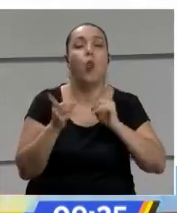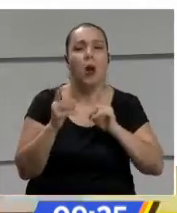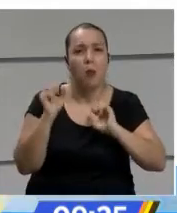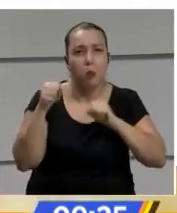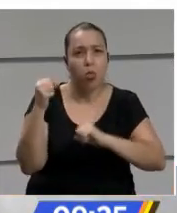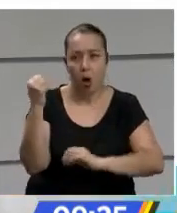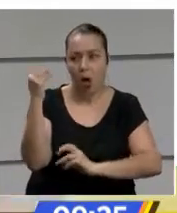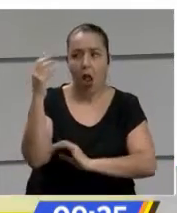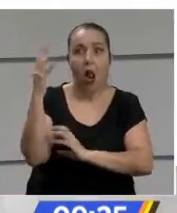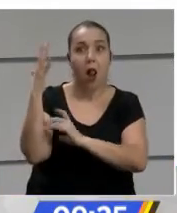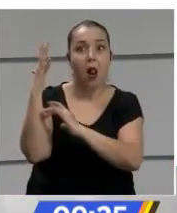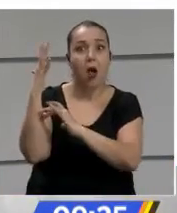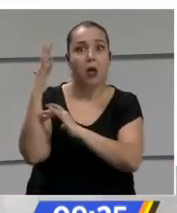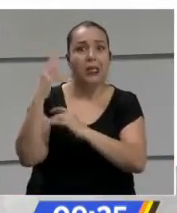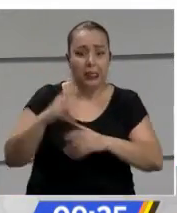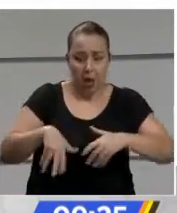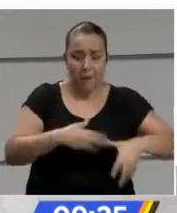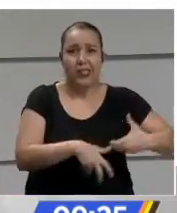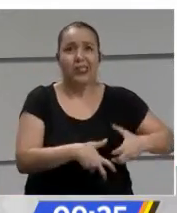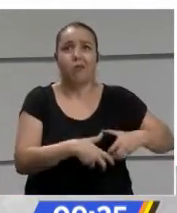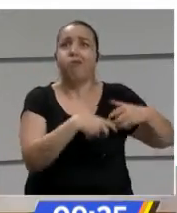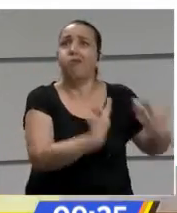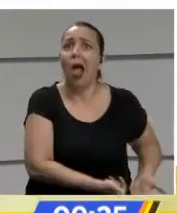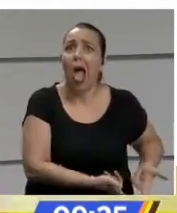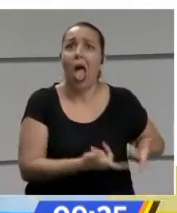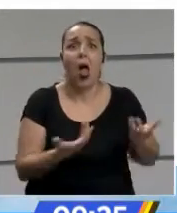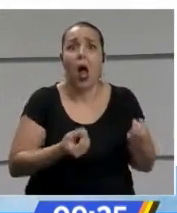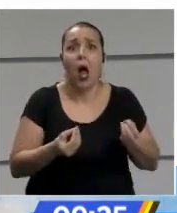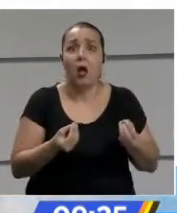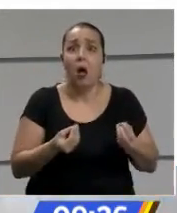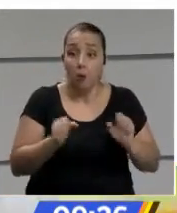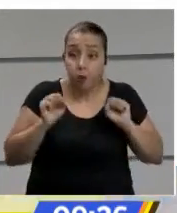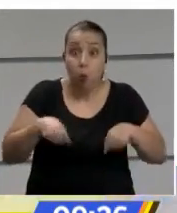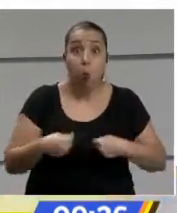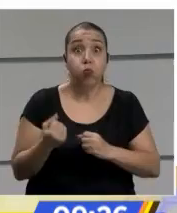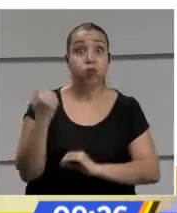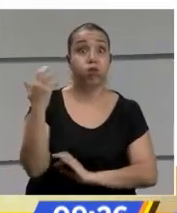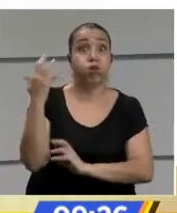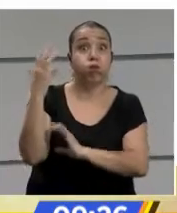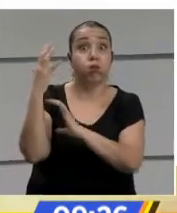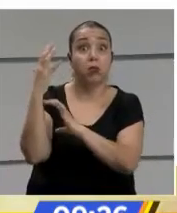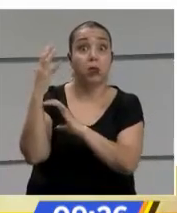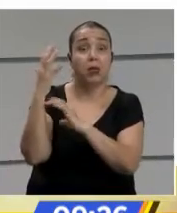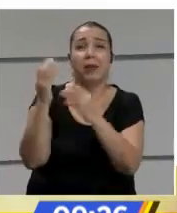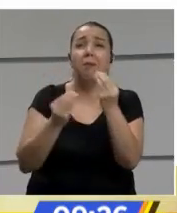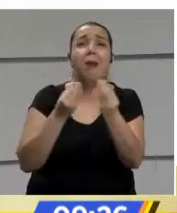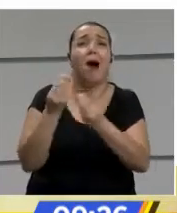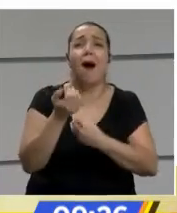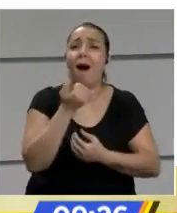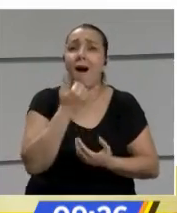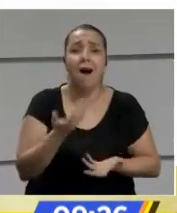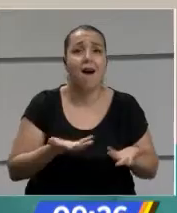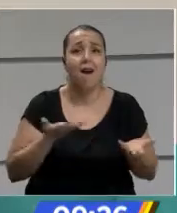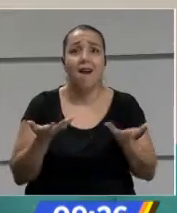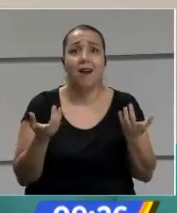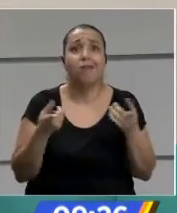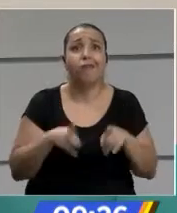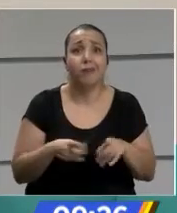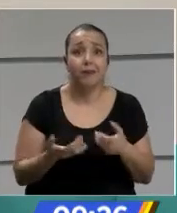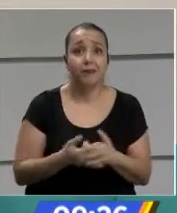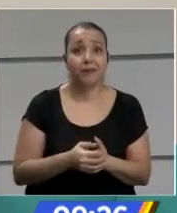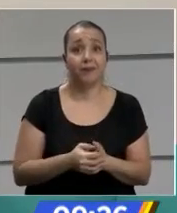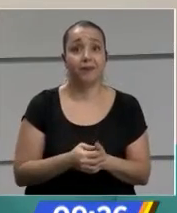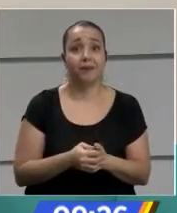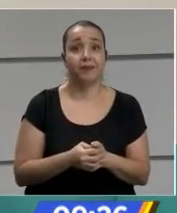al árbol? ¿Se le cayó toda la sabiduría? ¿La logró subir? ¿Qué habrá pasado? Ajá.